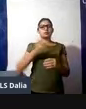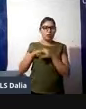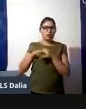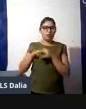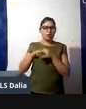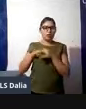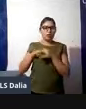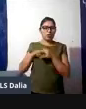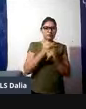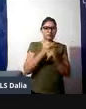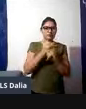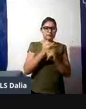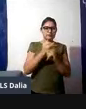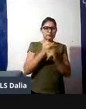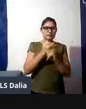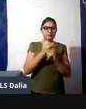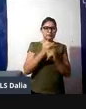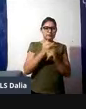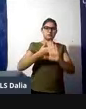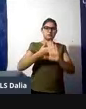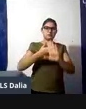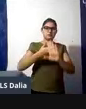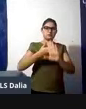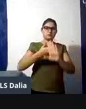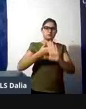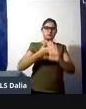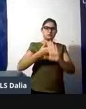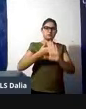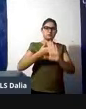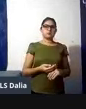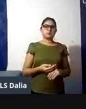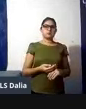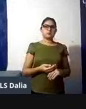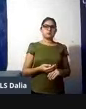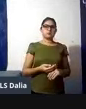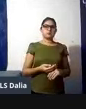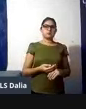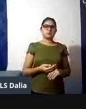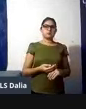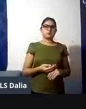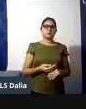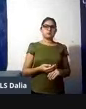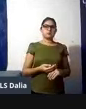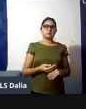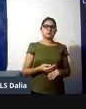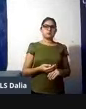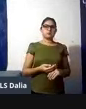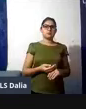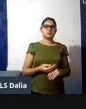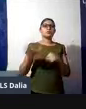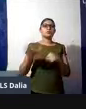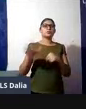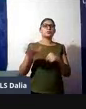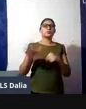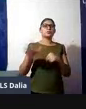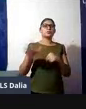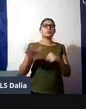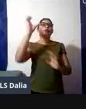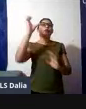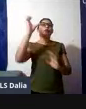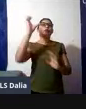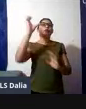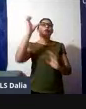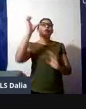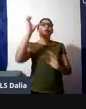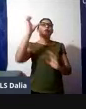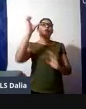El acoso surge porque, bueno, pues por ninguna razón, porque saliste fea en una foto, porque te sacaron screenshot, porque se querían reír,